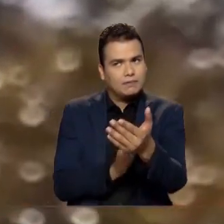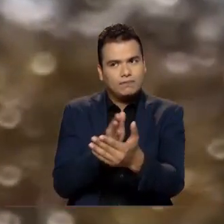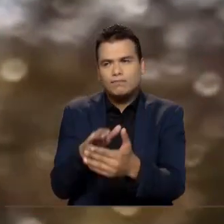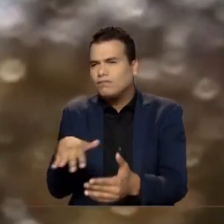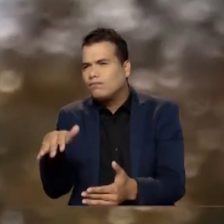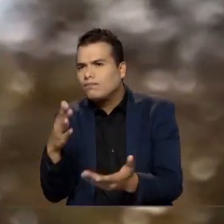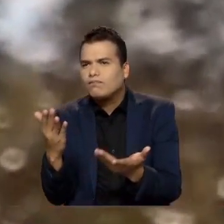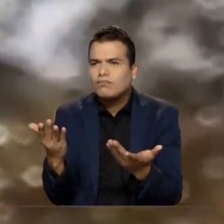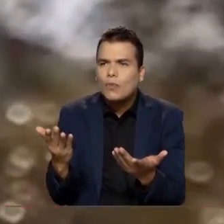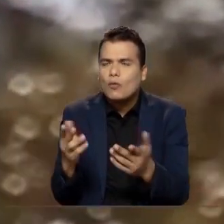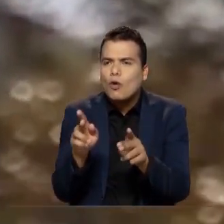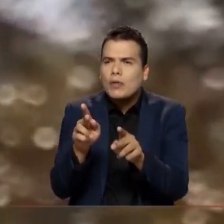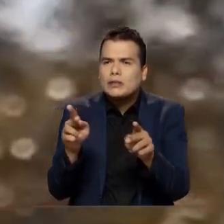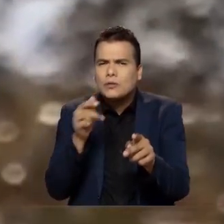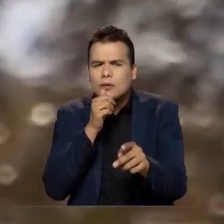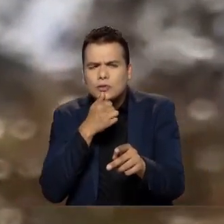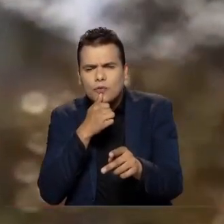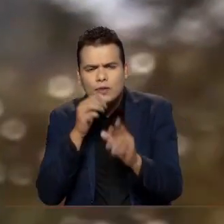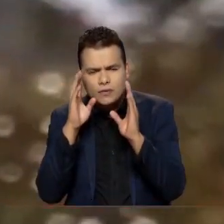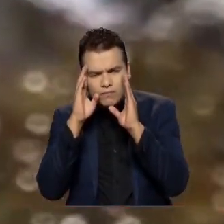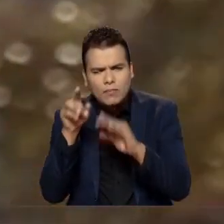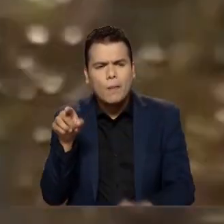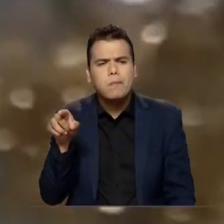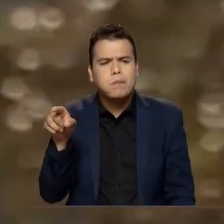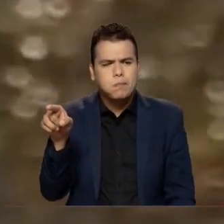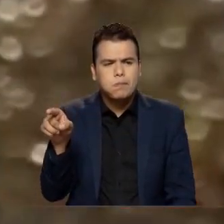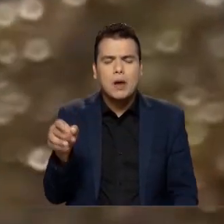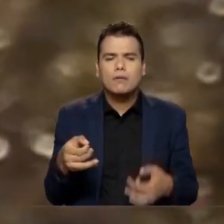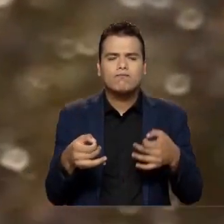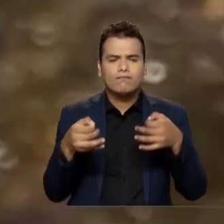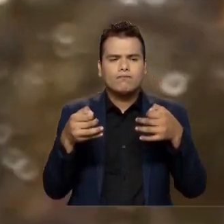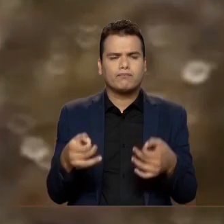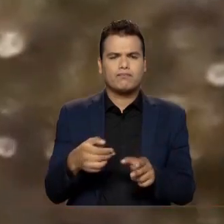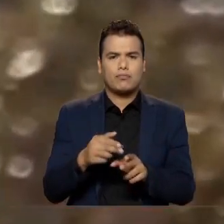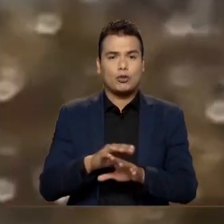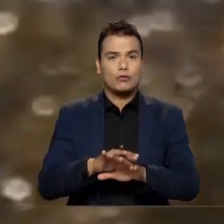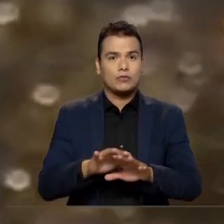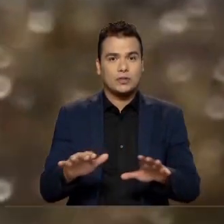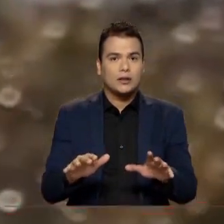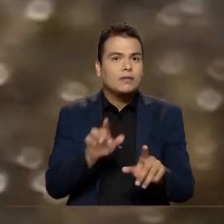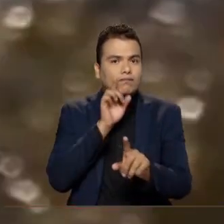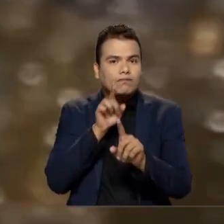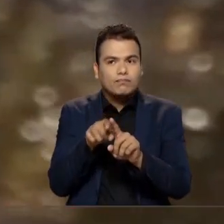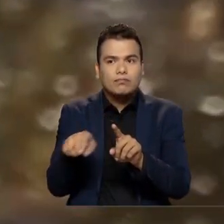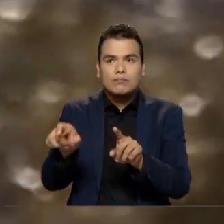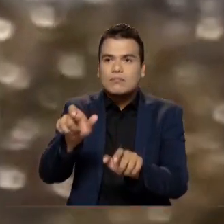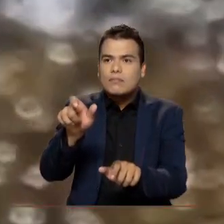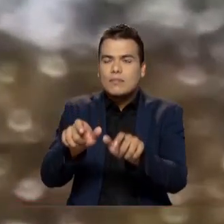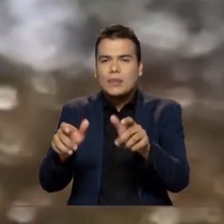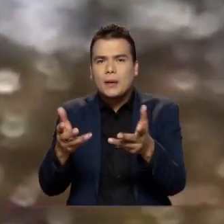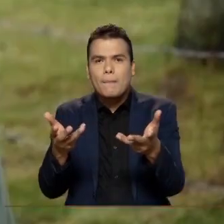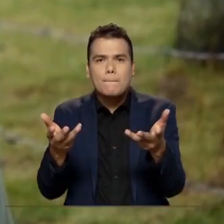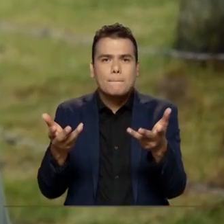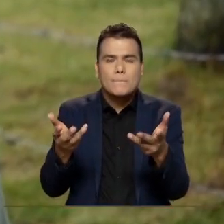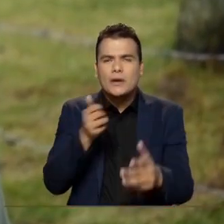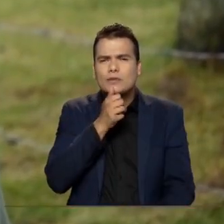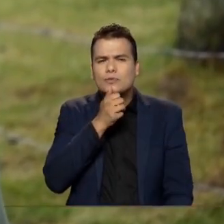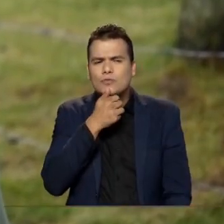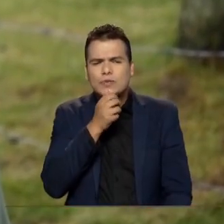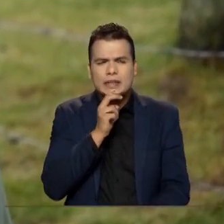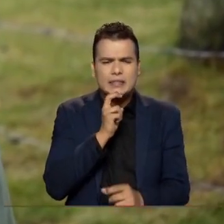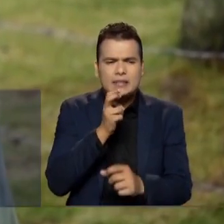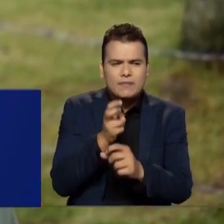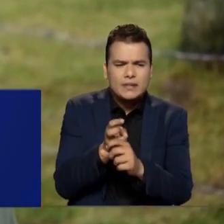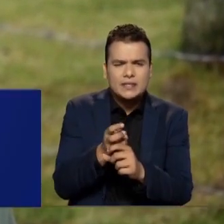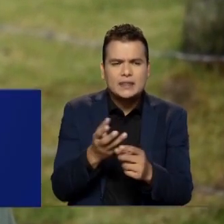para atender a las familias afectadas. Se vienen adelantando acciones con el fin de atender a la comunidad que se ha visto afectada